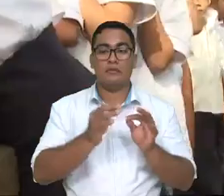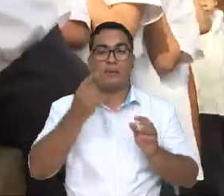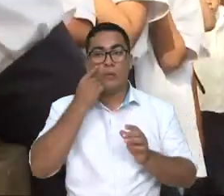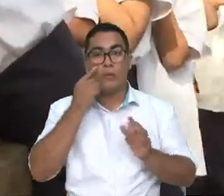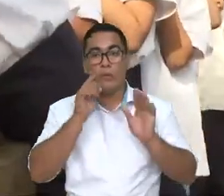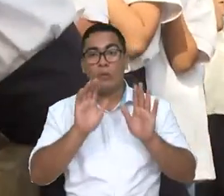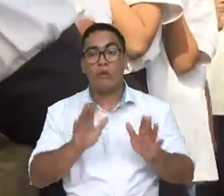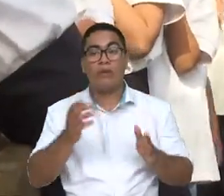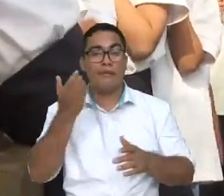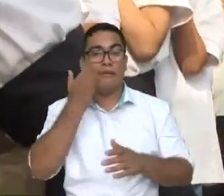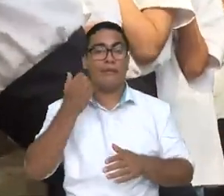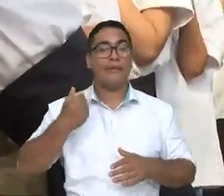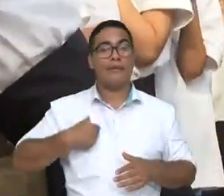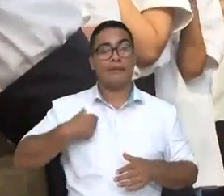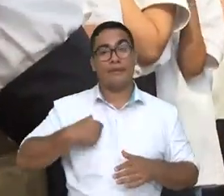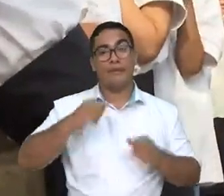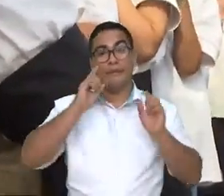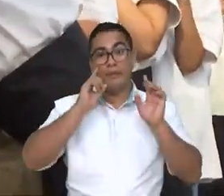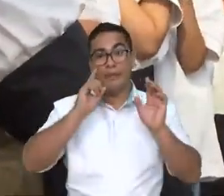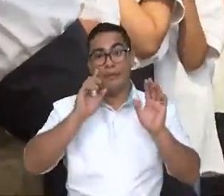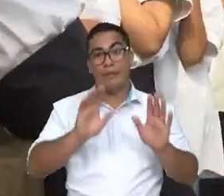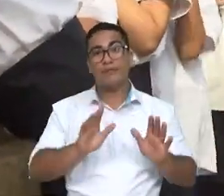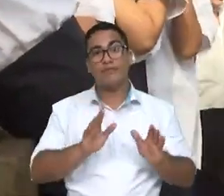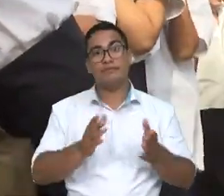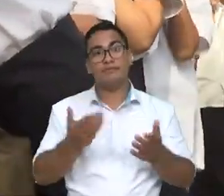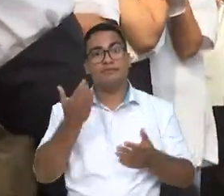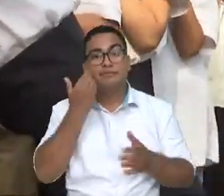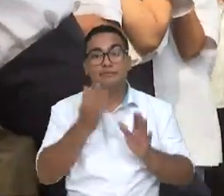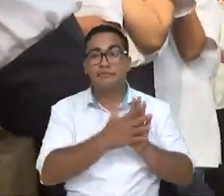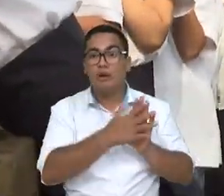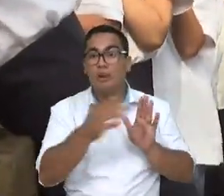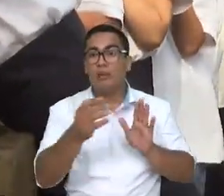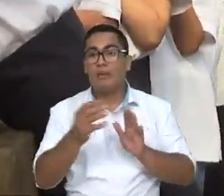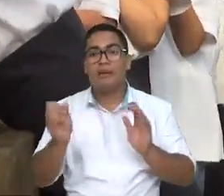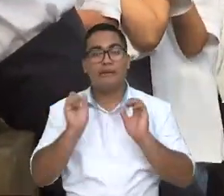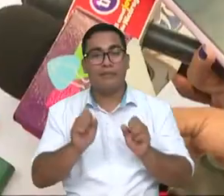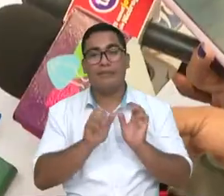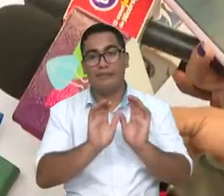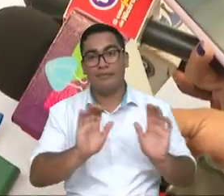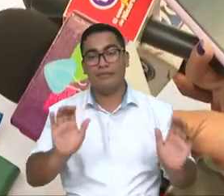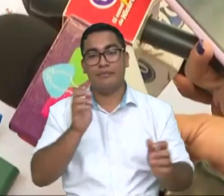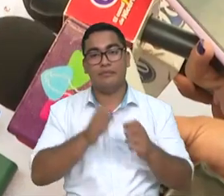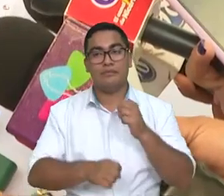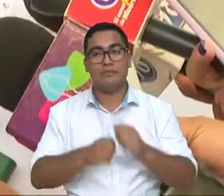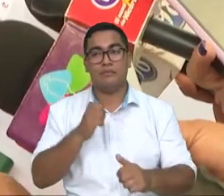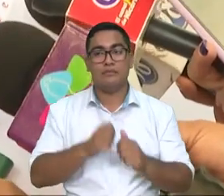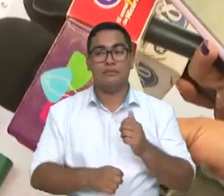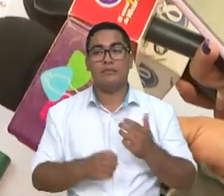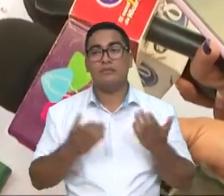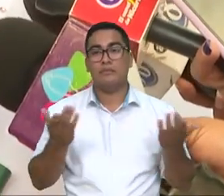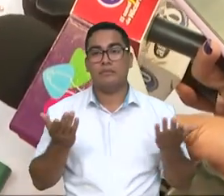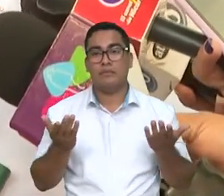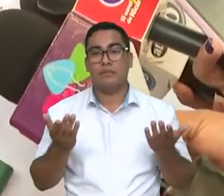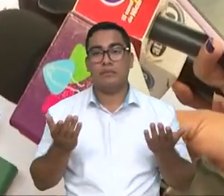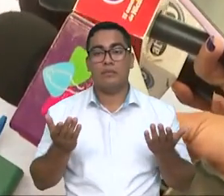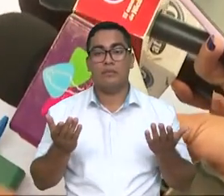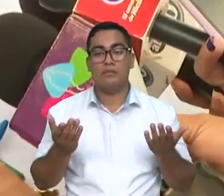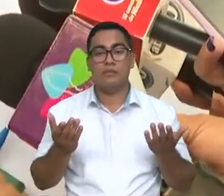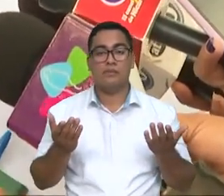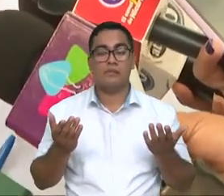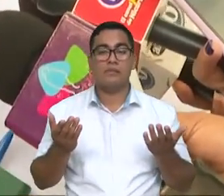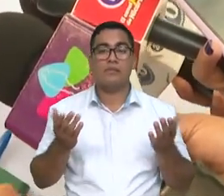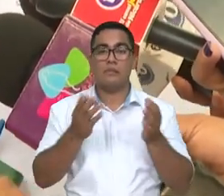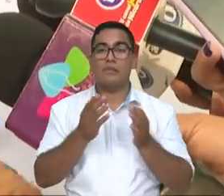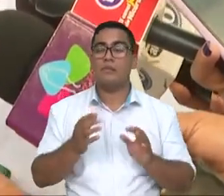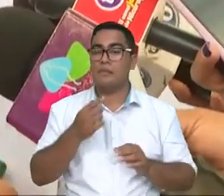ejemplo, para evitar las diarreas y todas las enfermedades infectocontagiosas que los niños les puede provocar, pues, el retiro de la escuela. Entonces